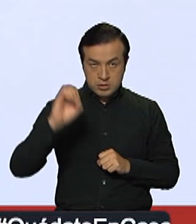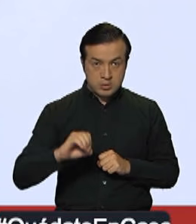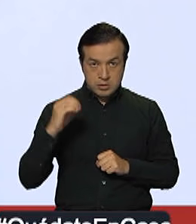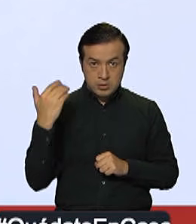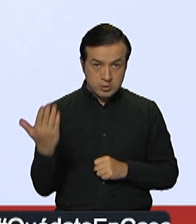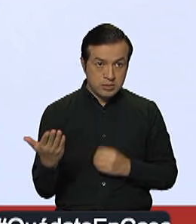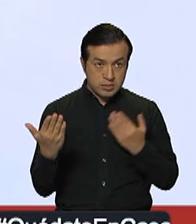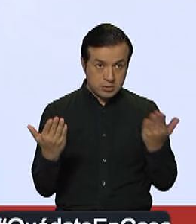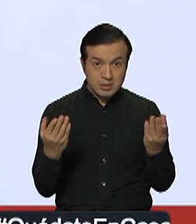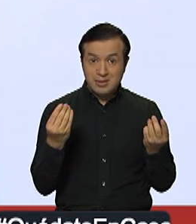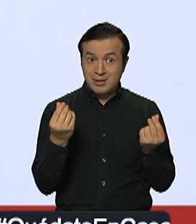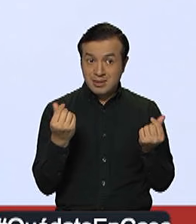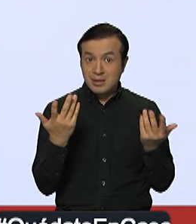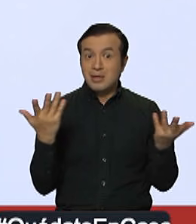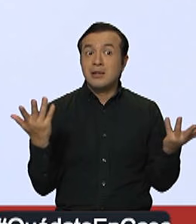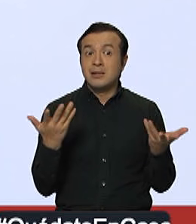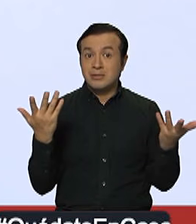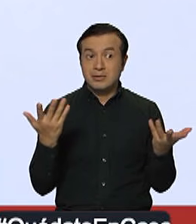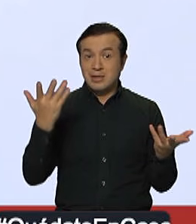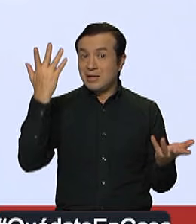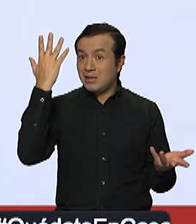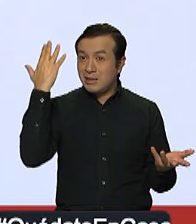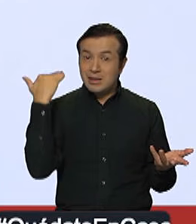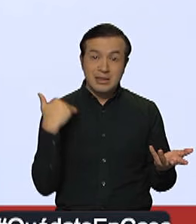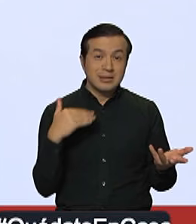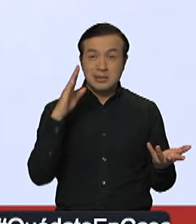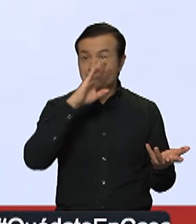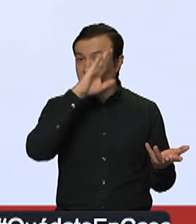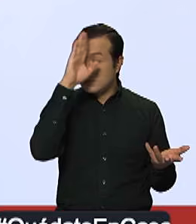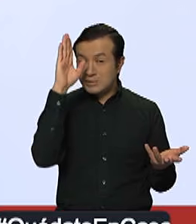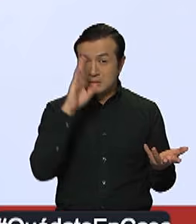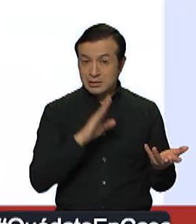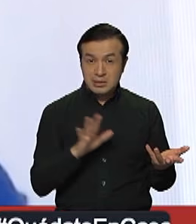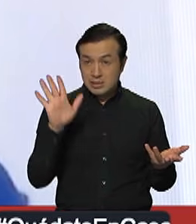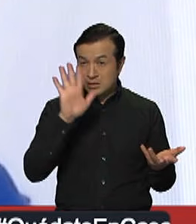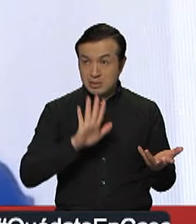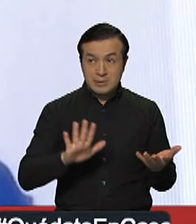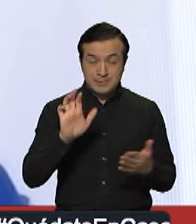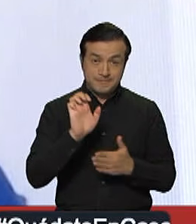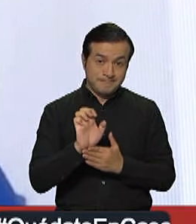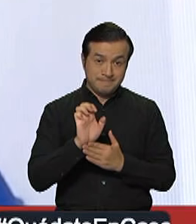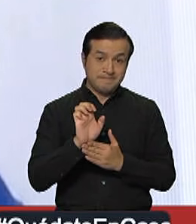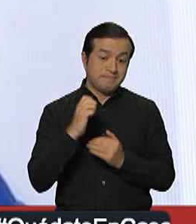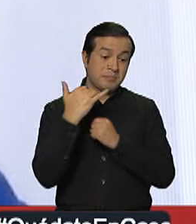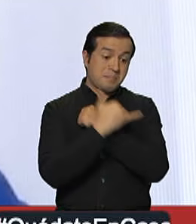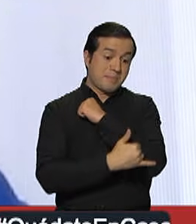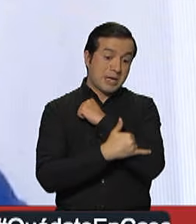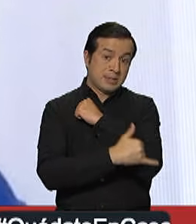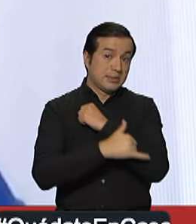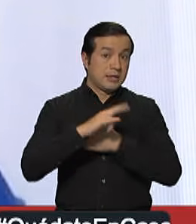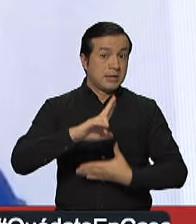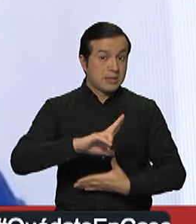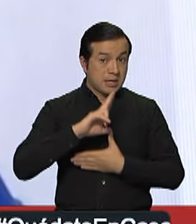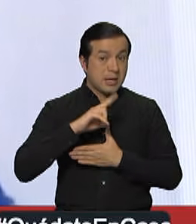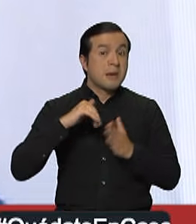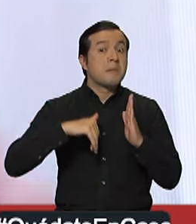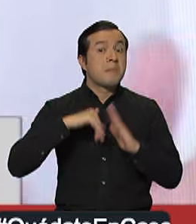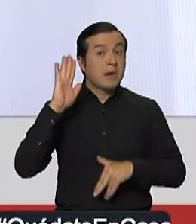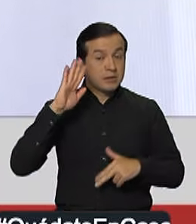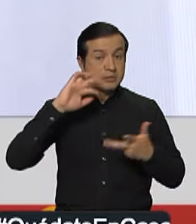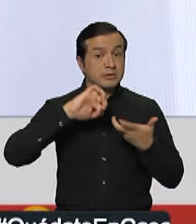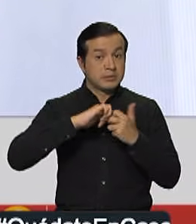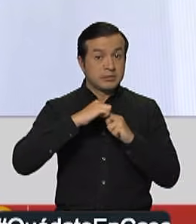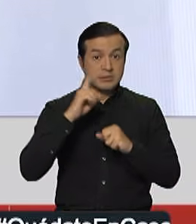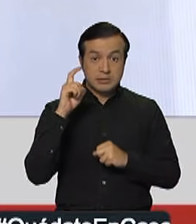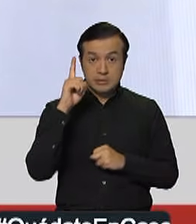estamos hablando de una caída que no habíamos visto nunca antes en la historia del Ecuador. Y somos de los países latinoamericanos más vulnerables frente